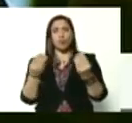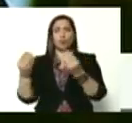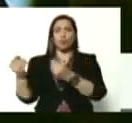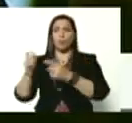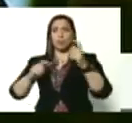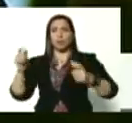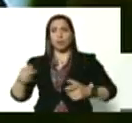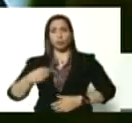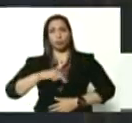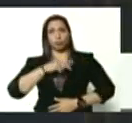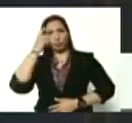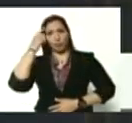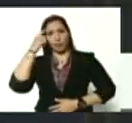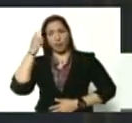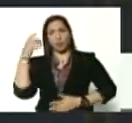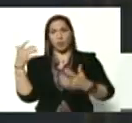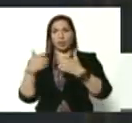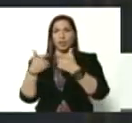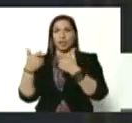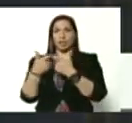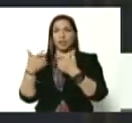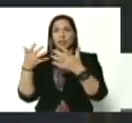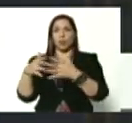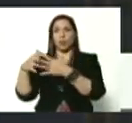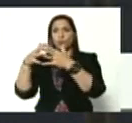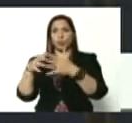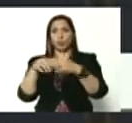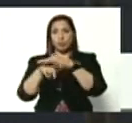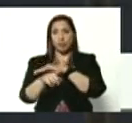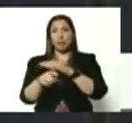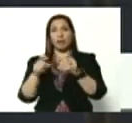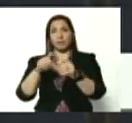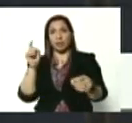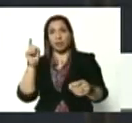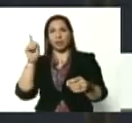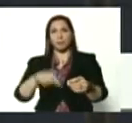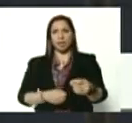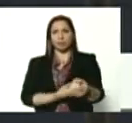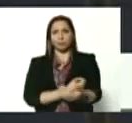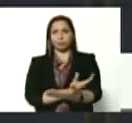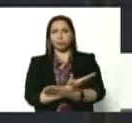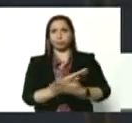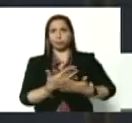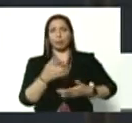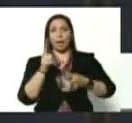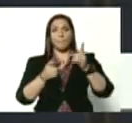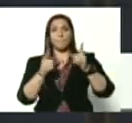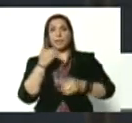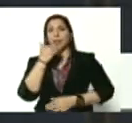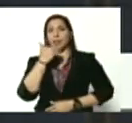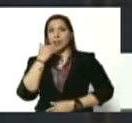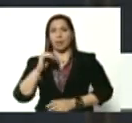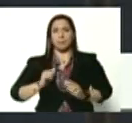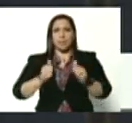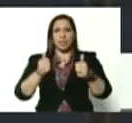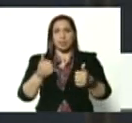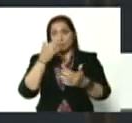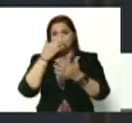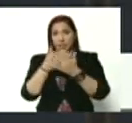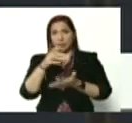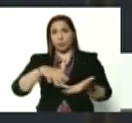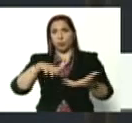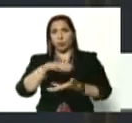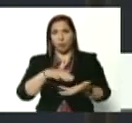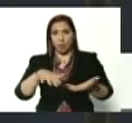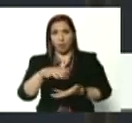que la guerra interna y externa de eeuu está a flor de piel y apenas comienza frente a la crisis